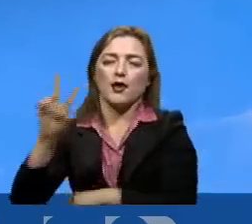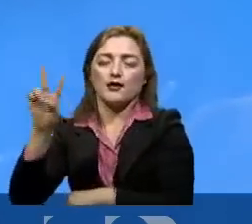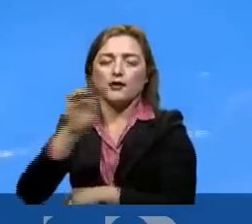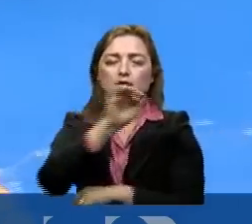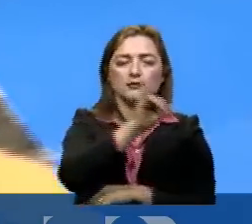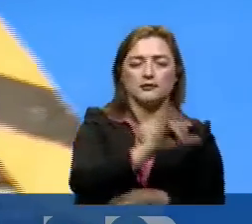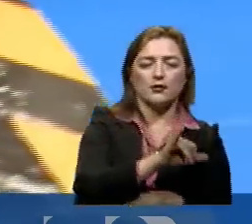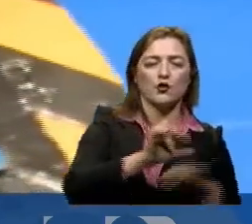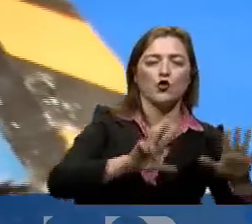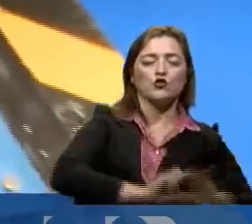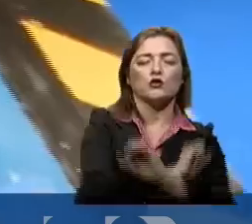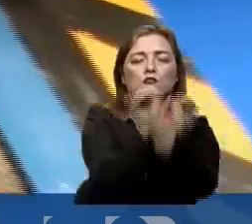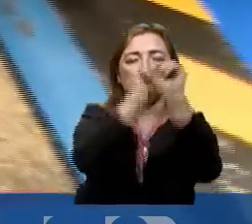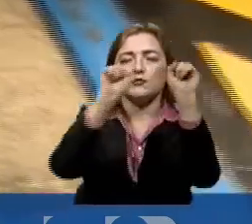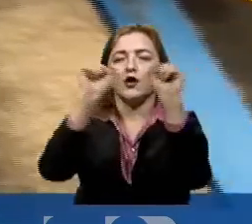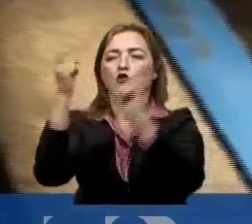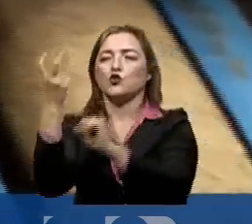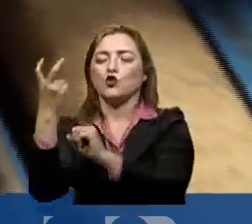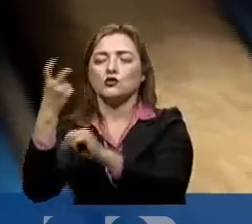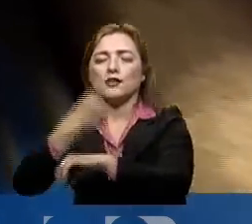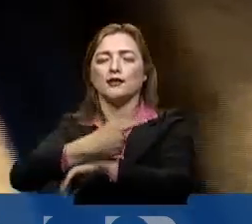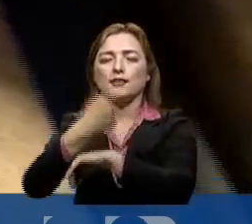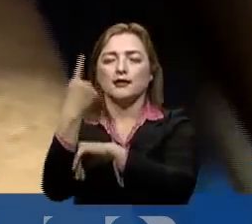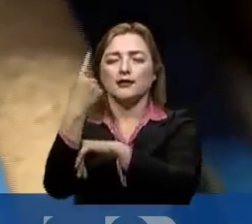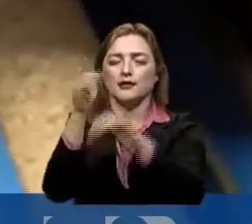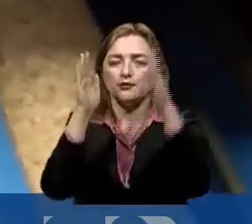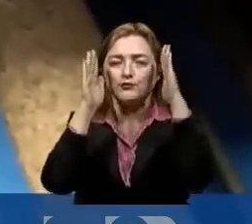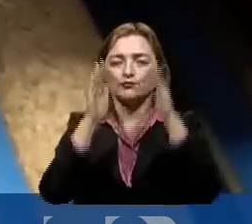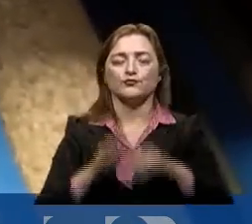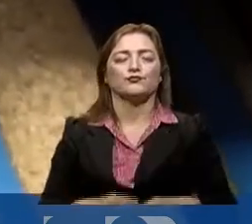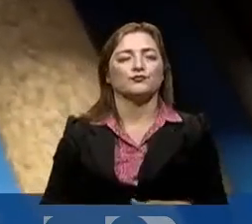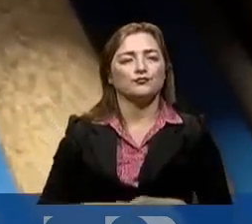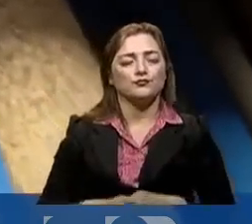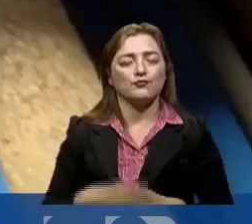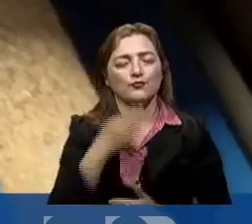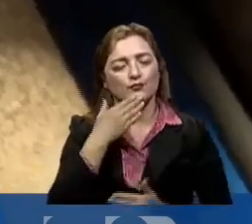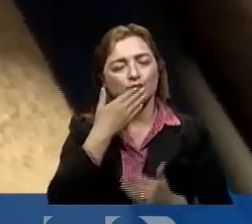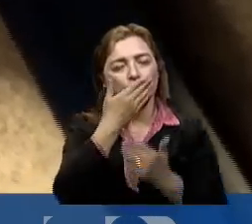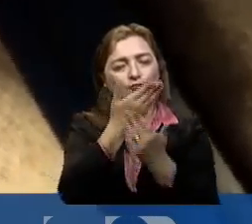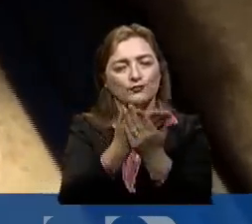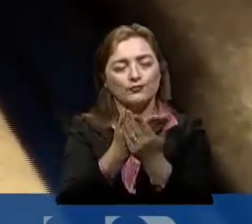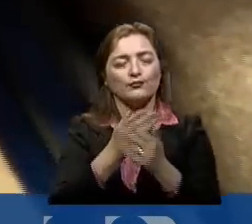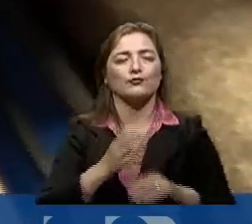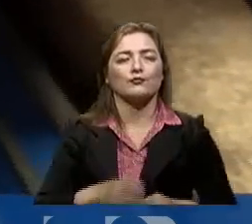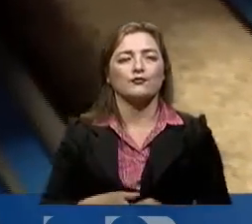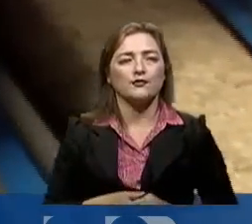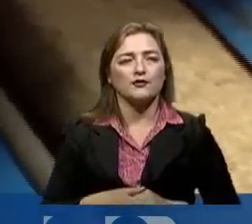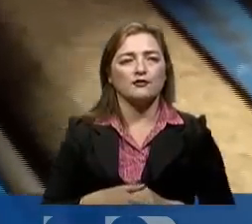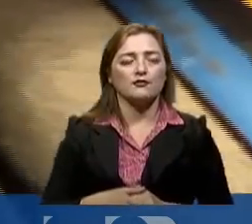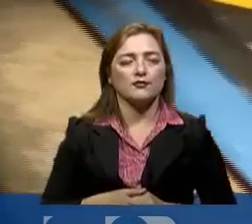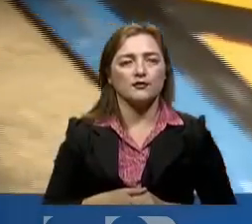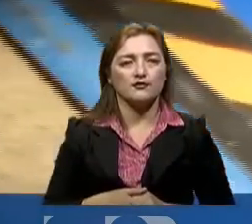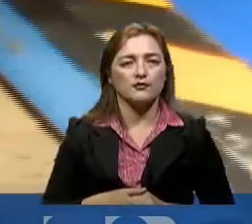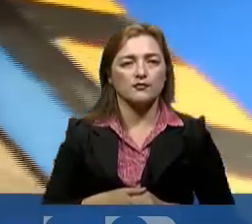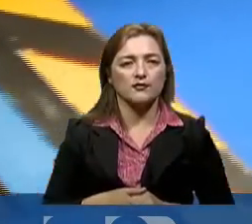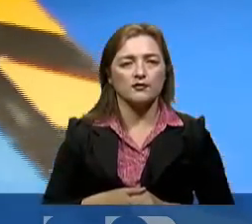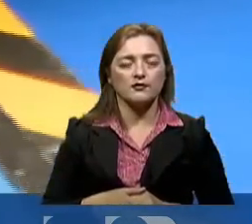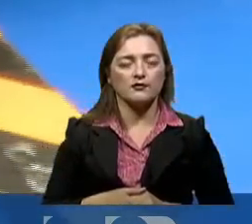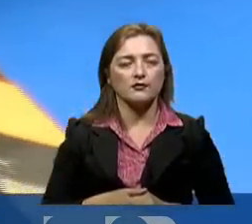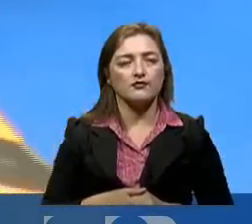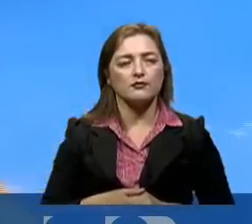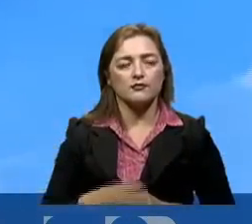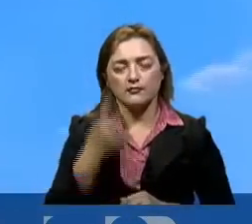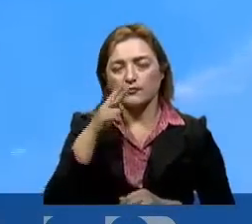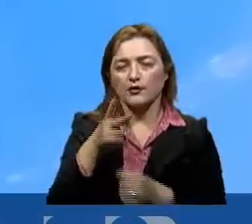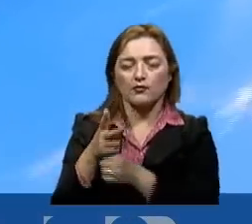días sábados de 8 de la mañana a 12 del día estaremos atendiéndoles. Muchísimas gracias, Silvana. Vamos a recorrer un poco también